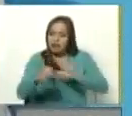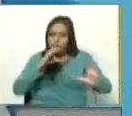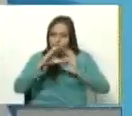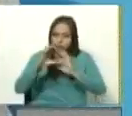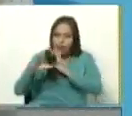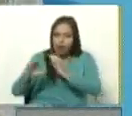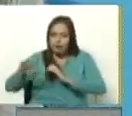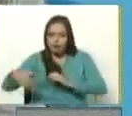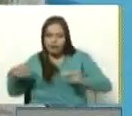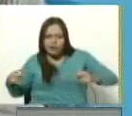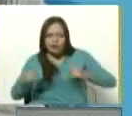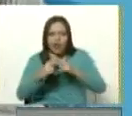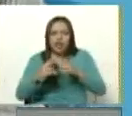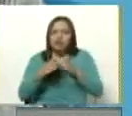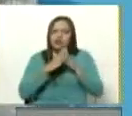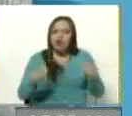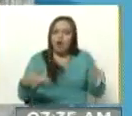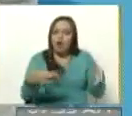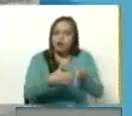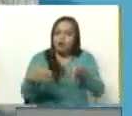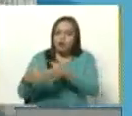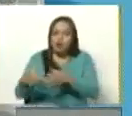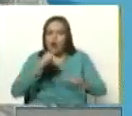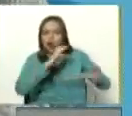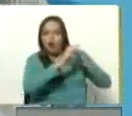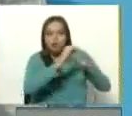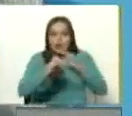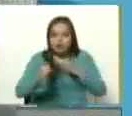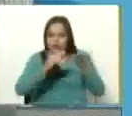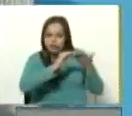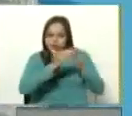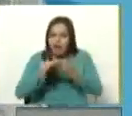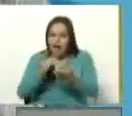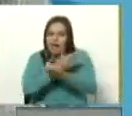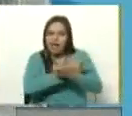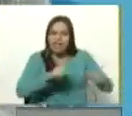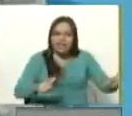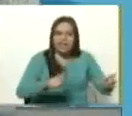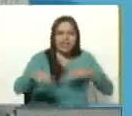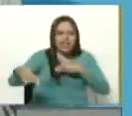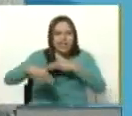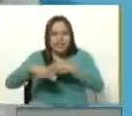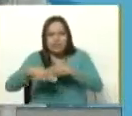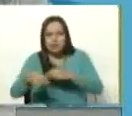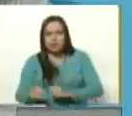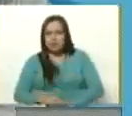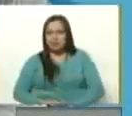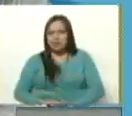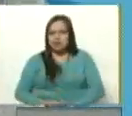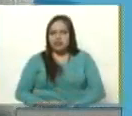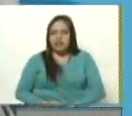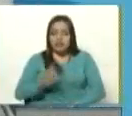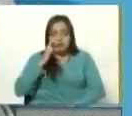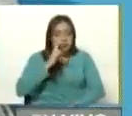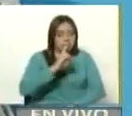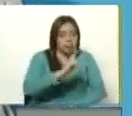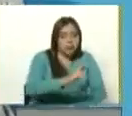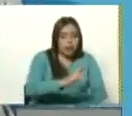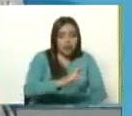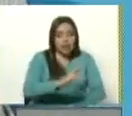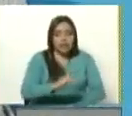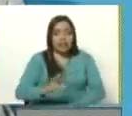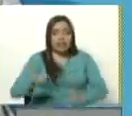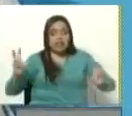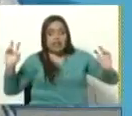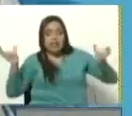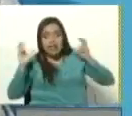podamos encontrarnos todos los medios comunitarios, alternativos, libres, redes sociales, audiovisuales, para debatir